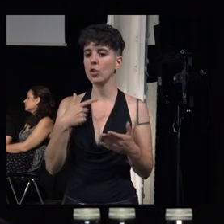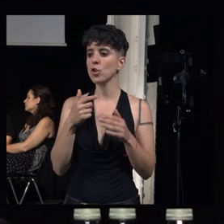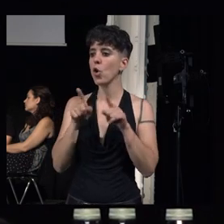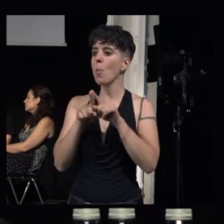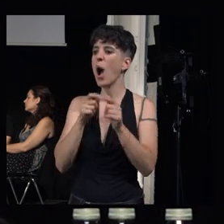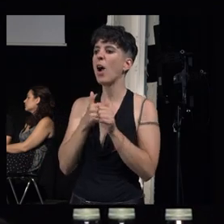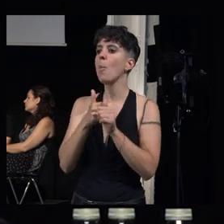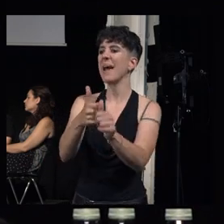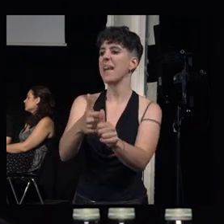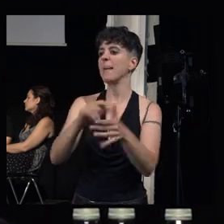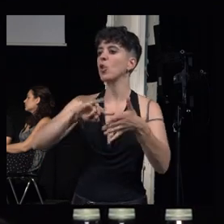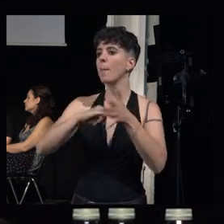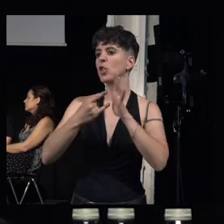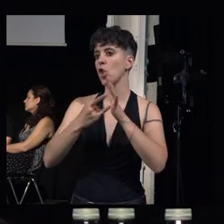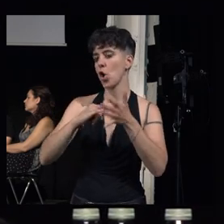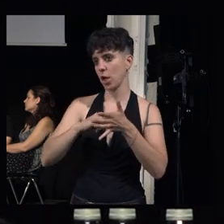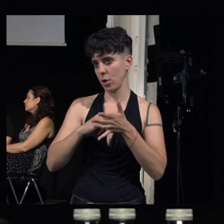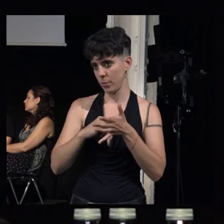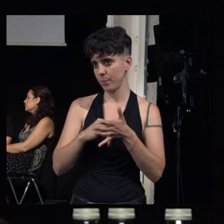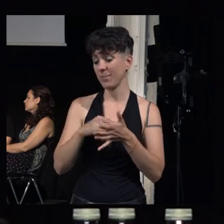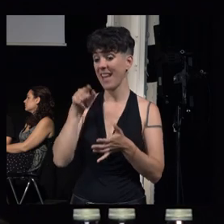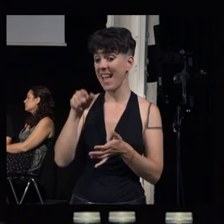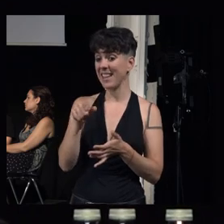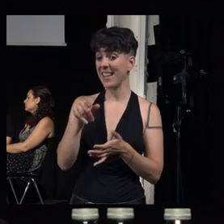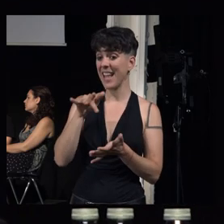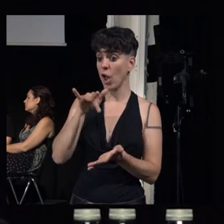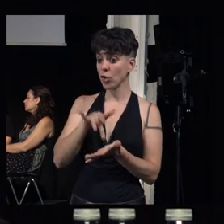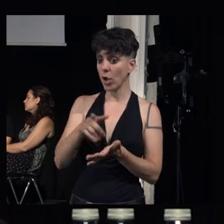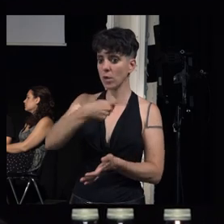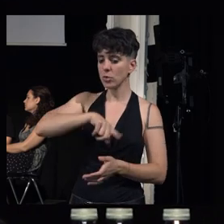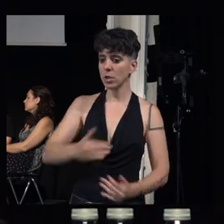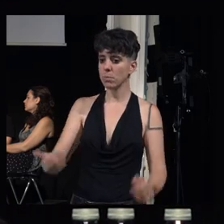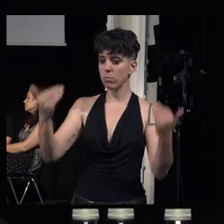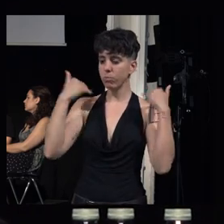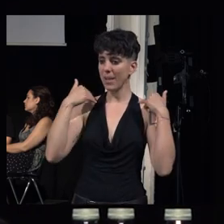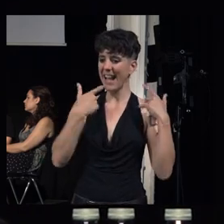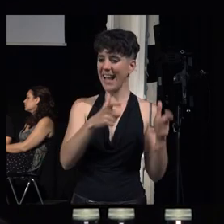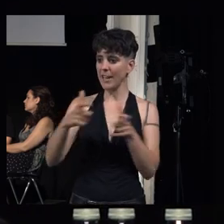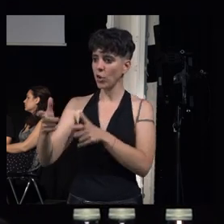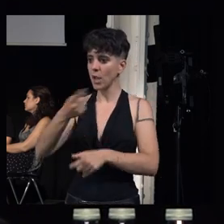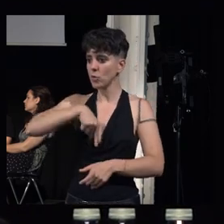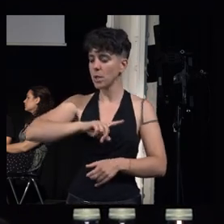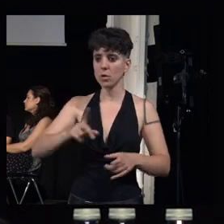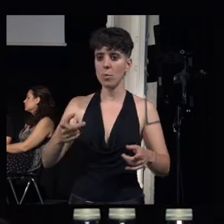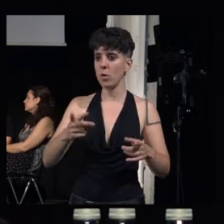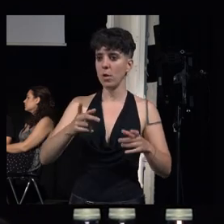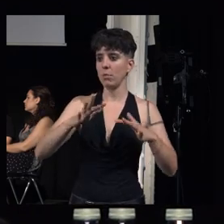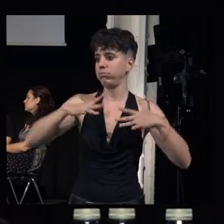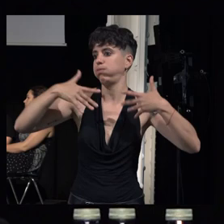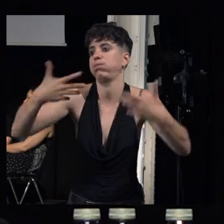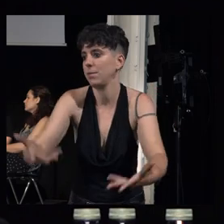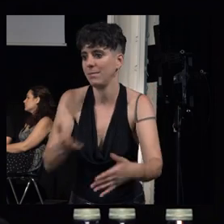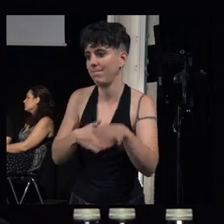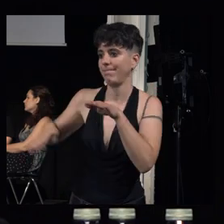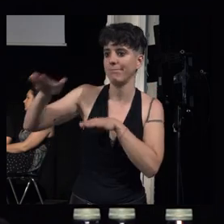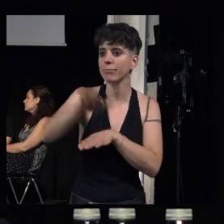acompañamiento metodológico. Bueno, pues ahí nos ha tocado desbordar nuestras propias categorías también. Y estas categorías que tienen que ver con